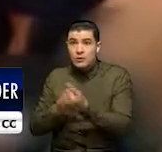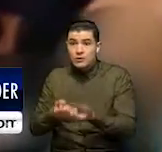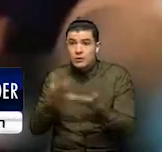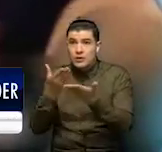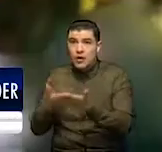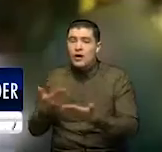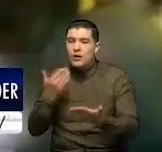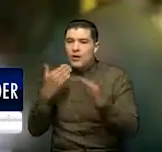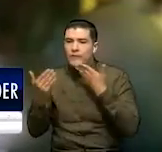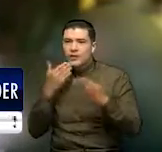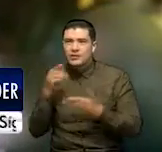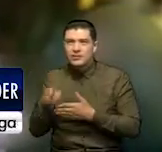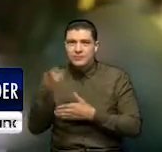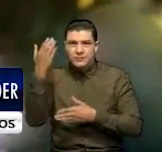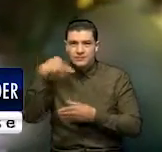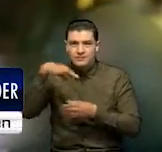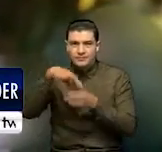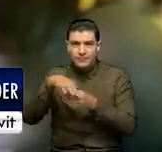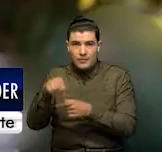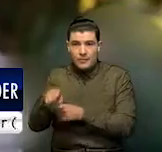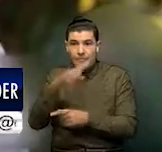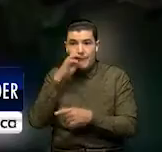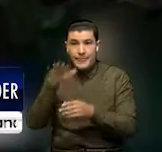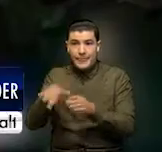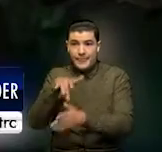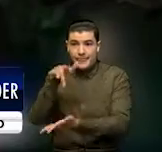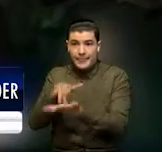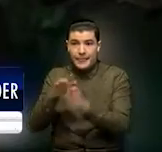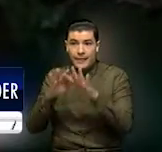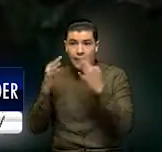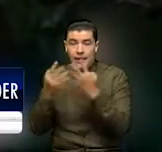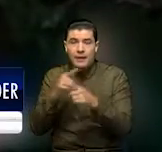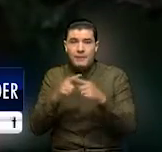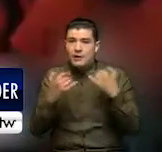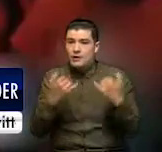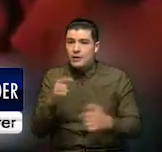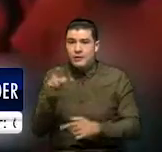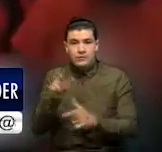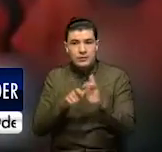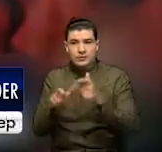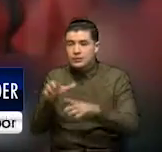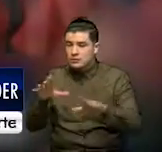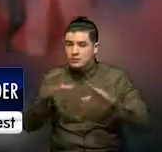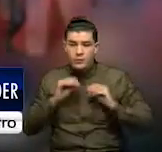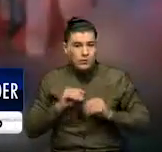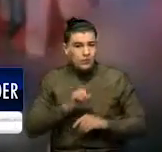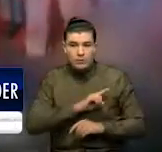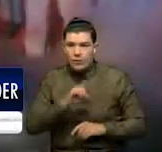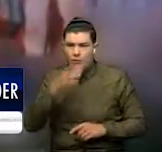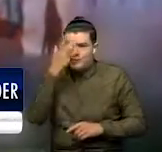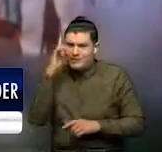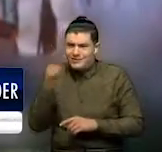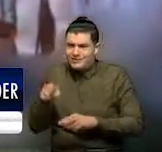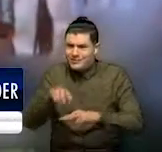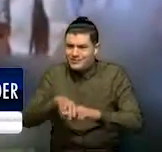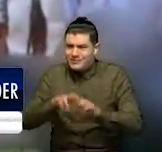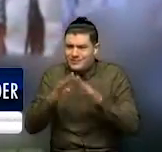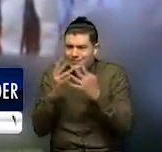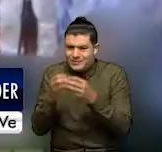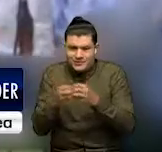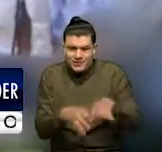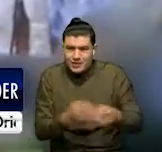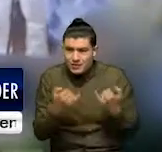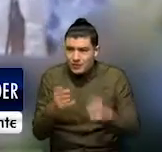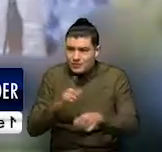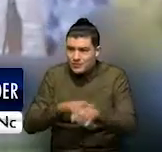su voto de confianza en las pasadas elecciones legislativas castigan el hecho de dejar abandonada su silla en el capitolio nacional en un momento tan